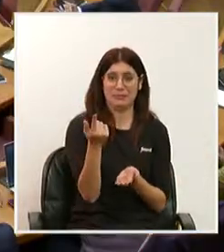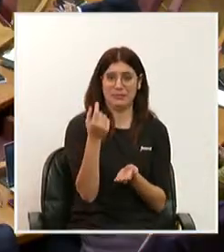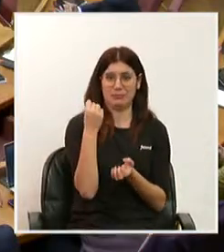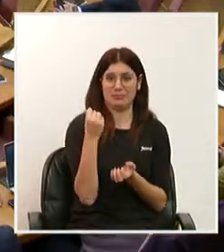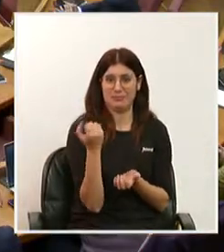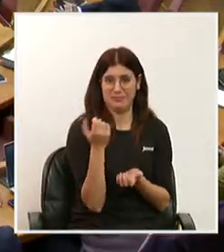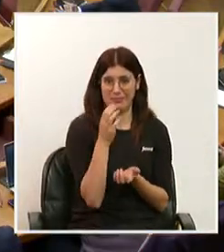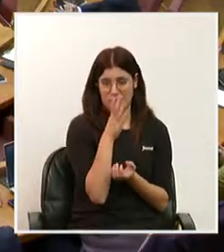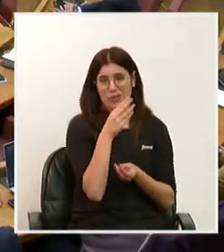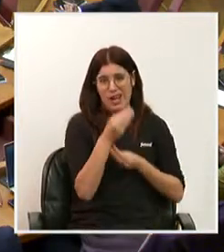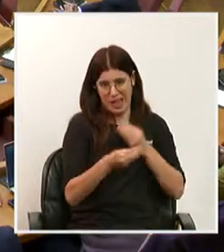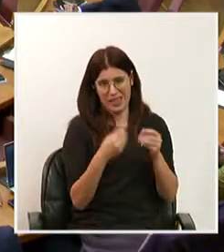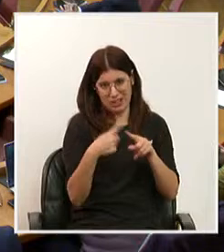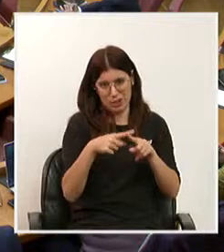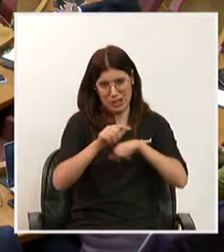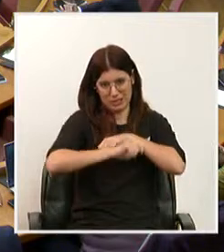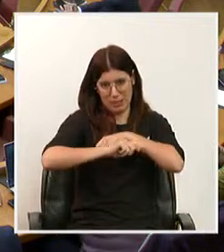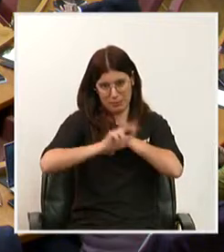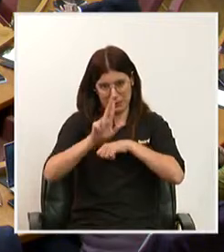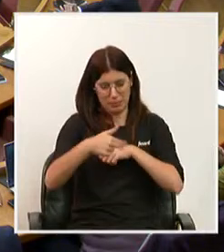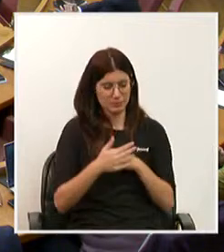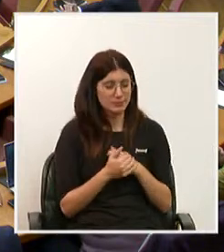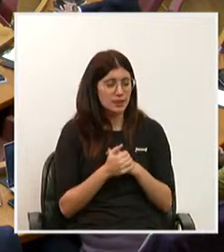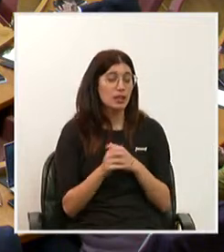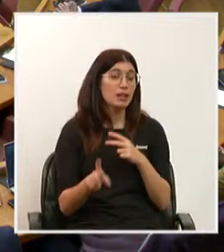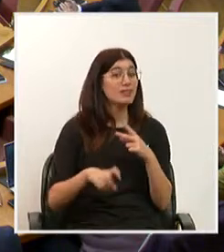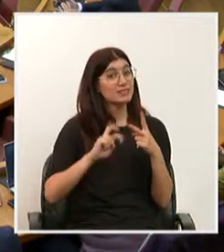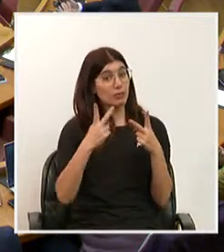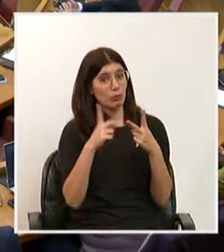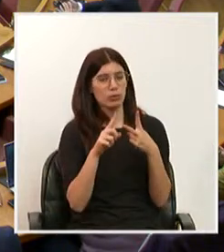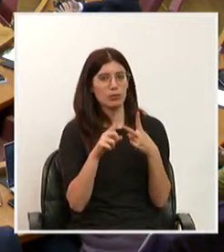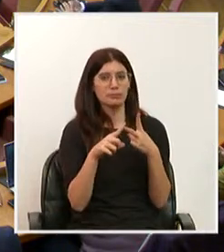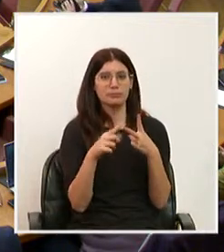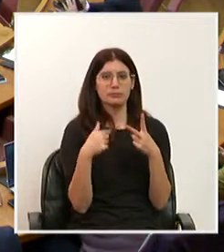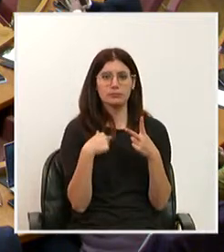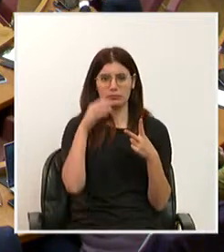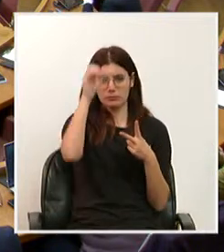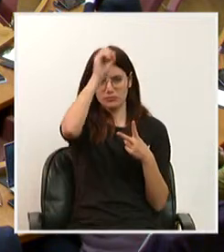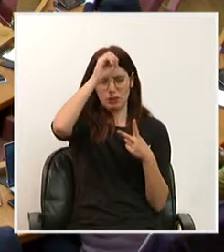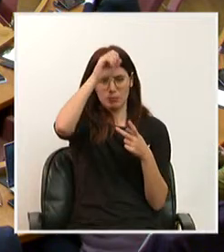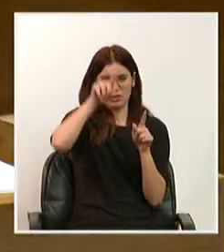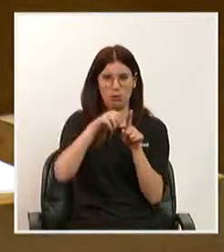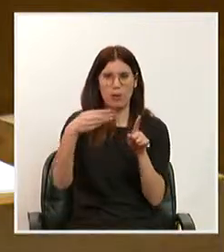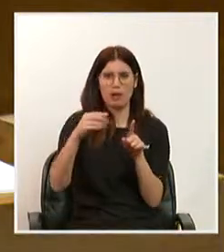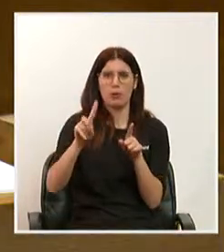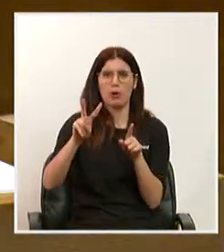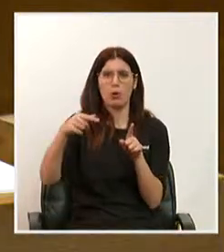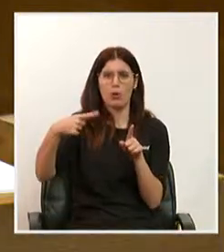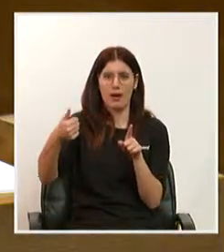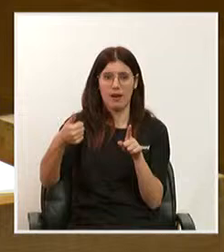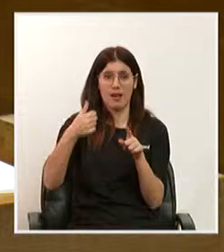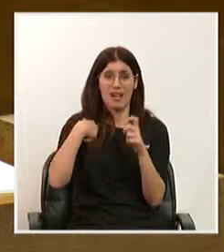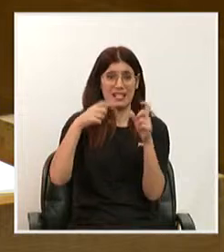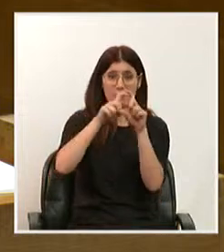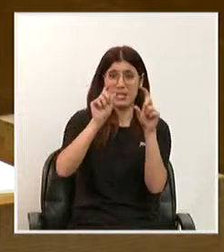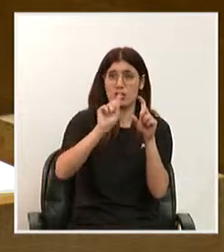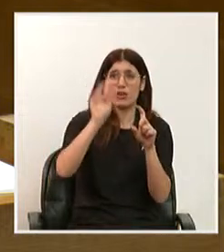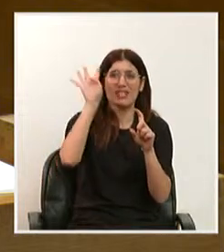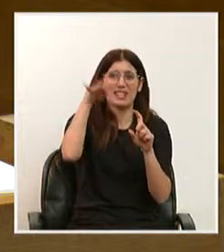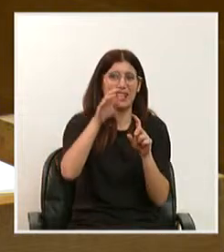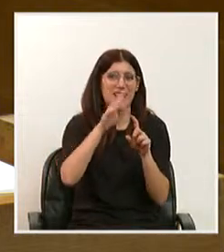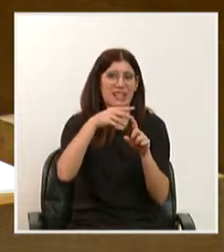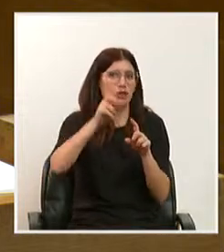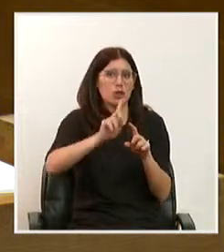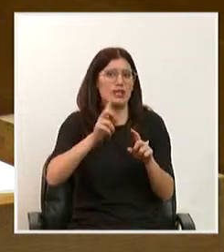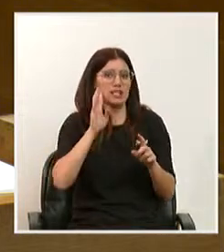trampes vale seg cosa opine con el señor boluda las empresas no son ni catalanas ni valencianas